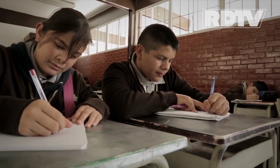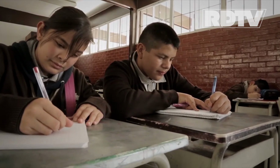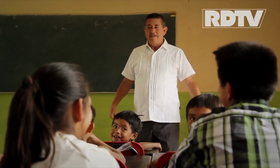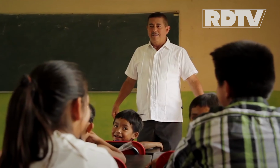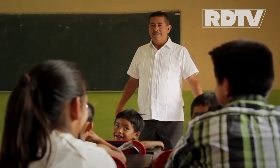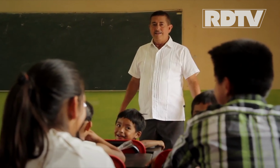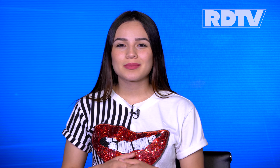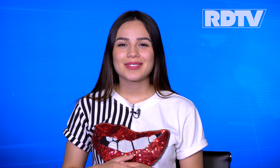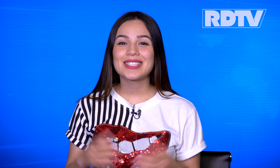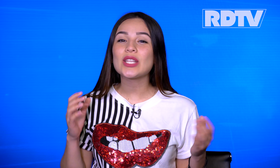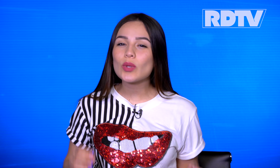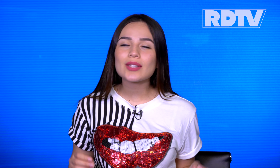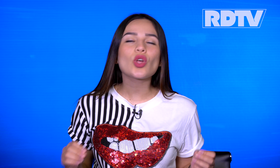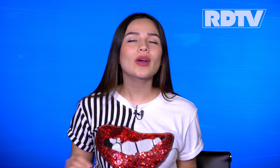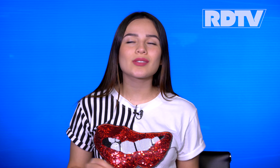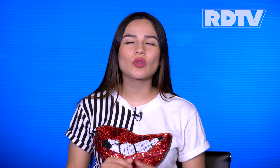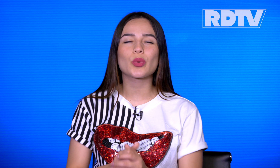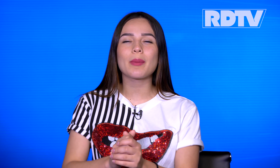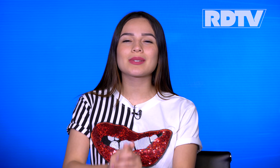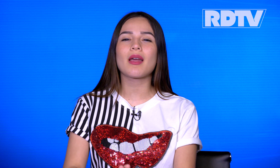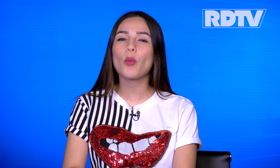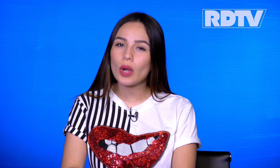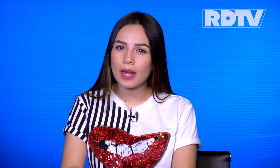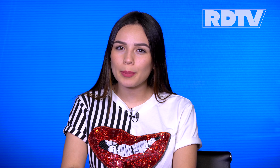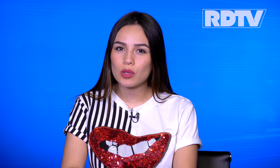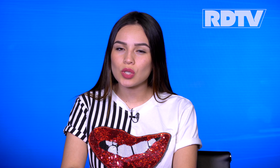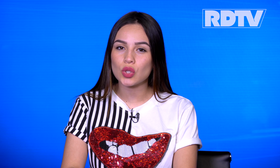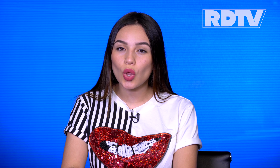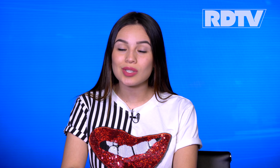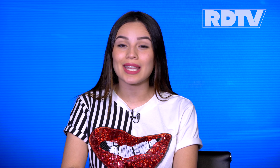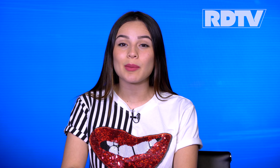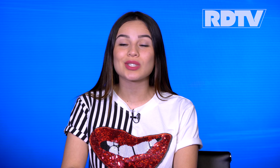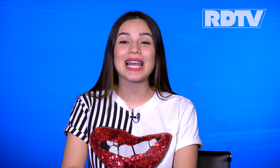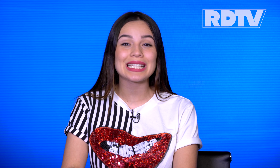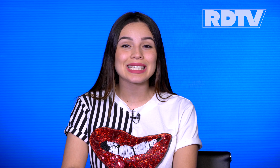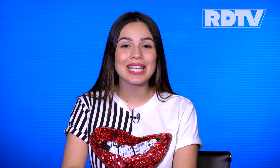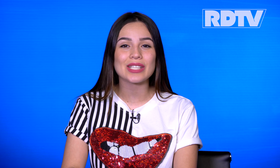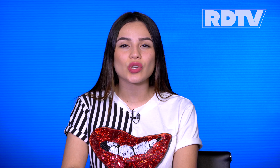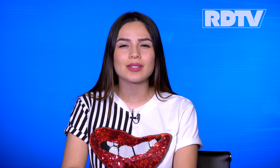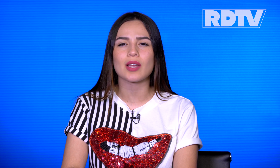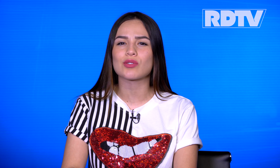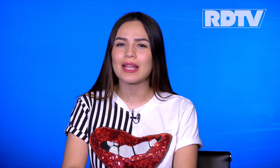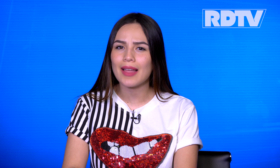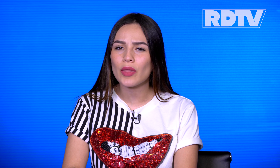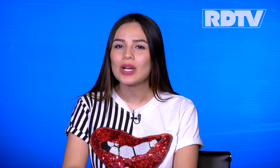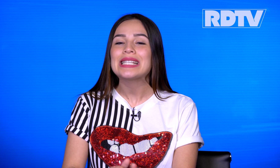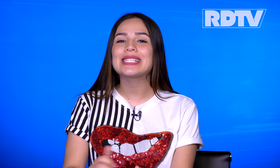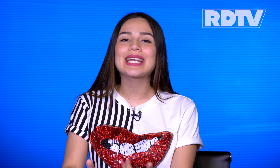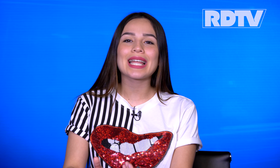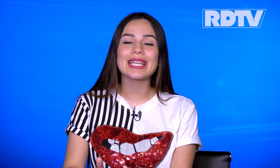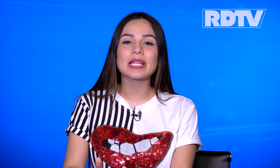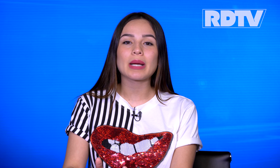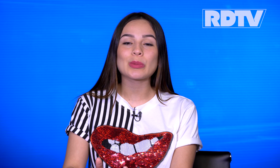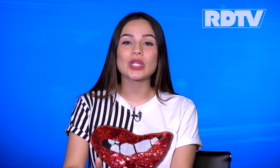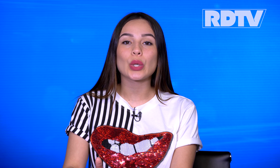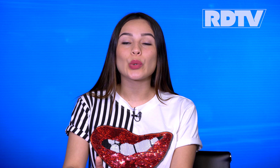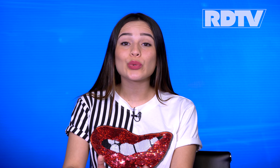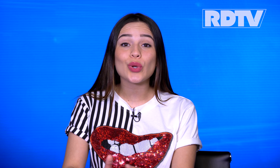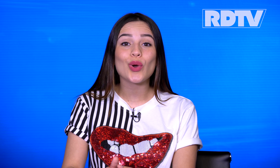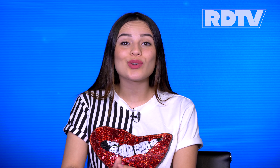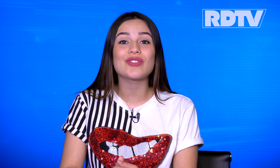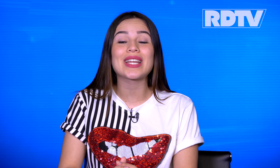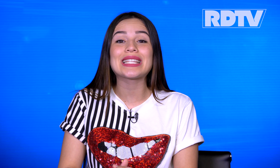por COVID-19. Sin duda, todo esto podrá pasar muy rápido si todos seguimos las indicaciones que nos han dado, si cada quien trabajamos